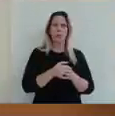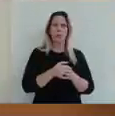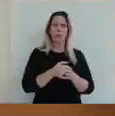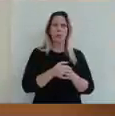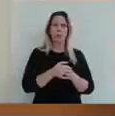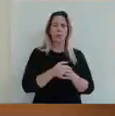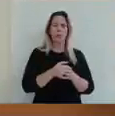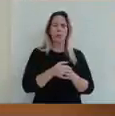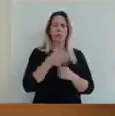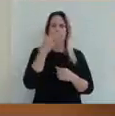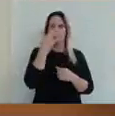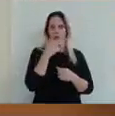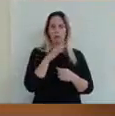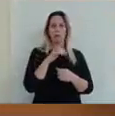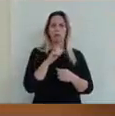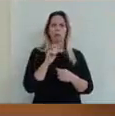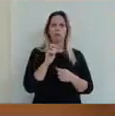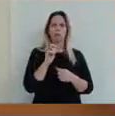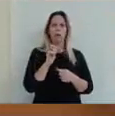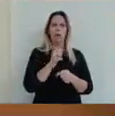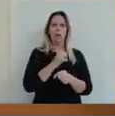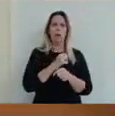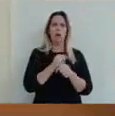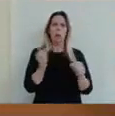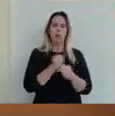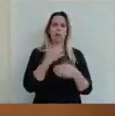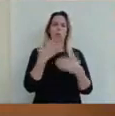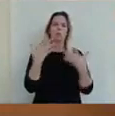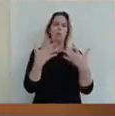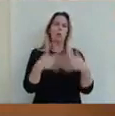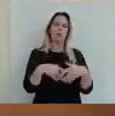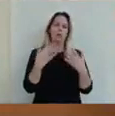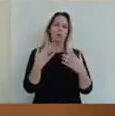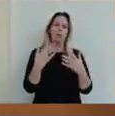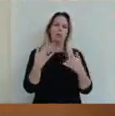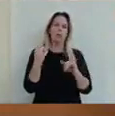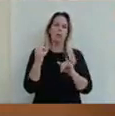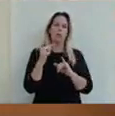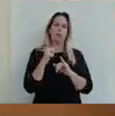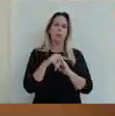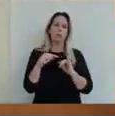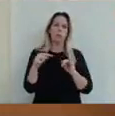aprobación el proyecto. Voy a pedir un cuarto intermedio para que pueda